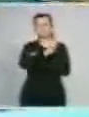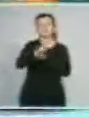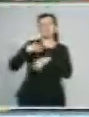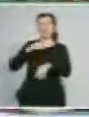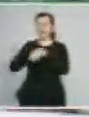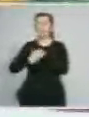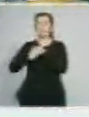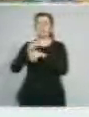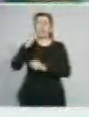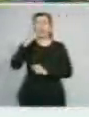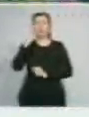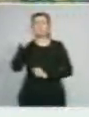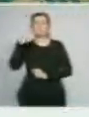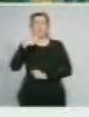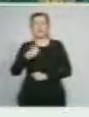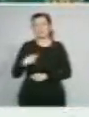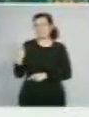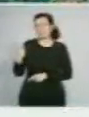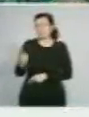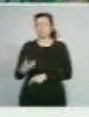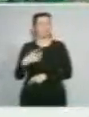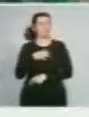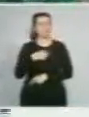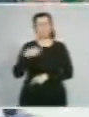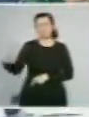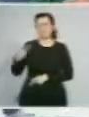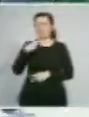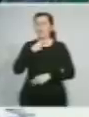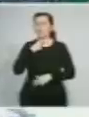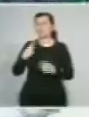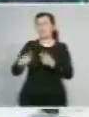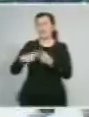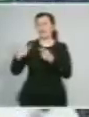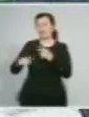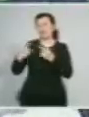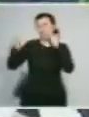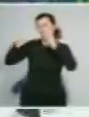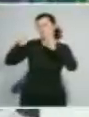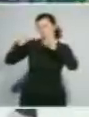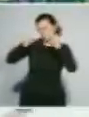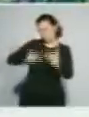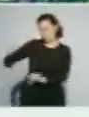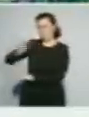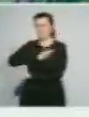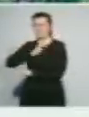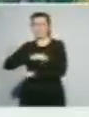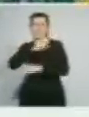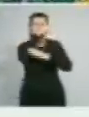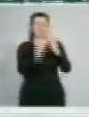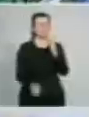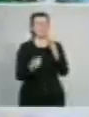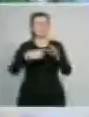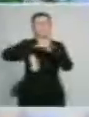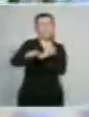amigo Dimas Arteaga, nunca podía faltar. A este le gusta el deporte a rabiar. Béisbol y fútbol, llega a los sexto, el voleibol